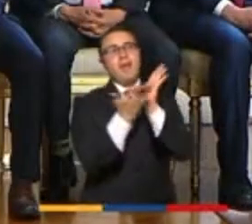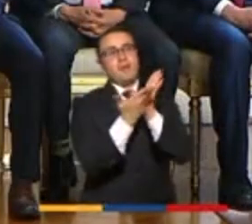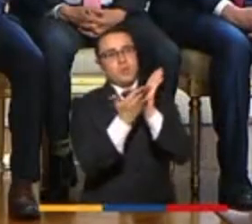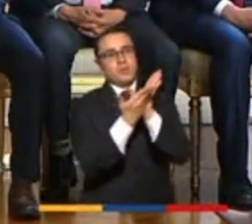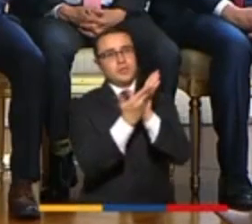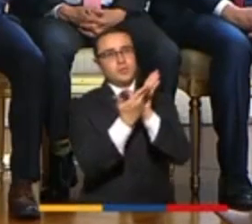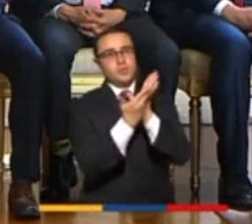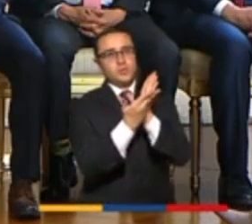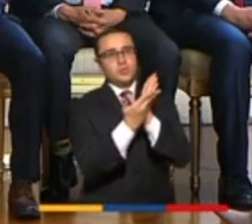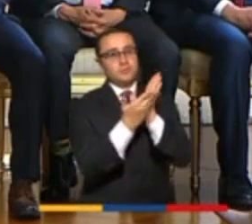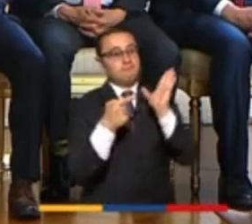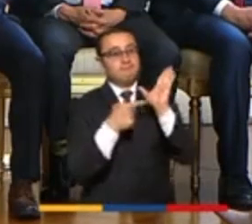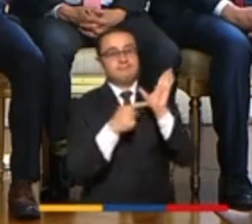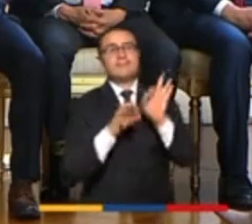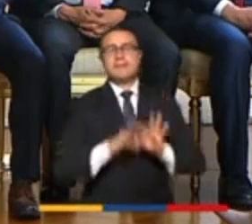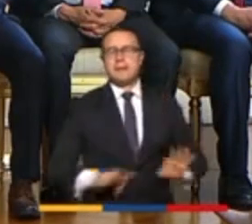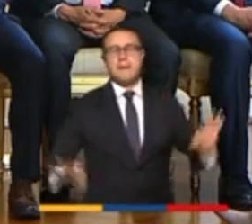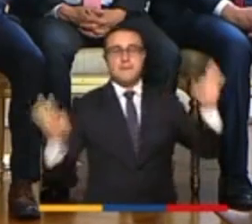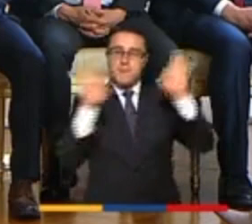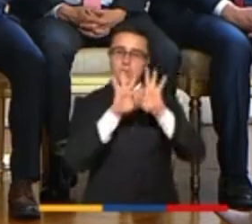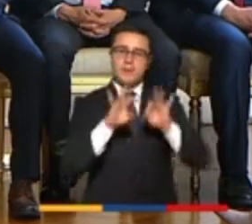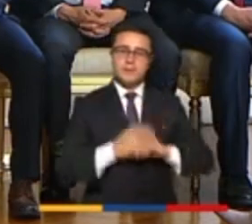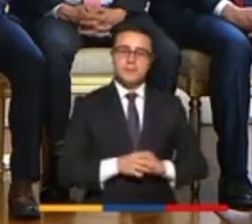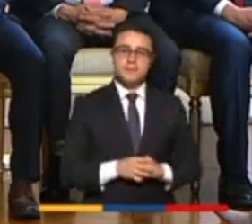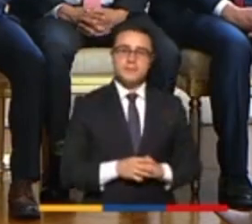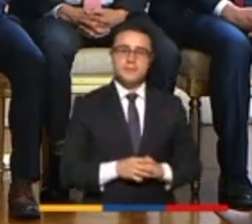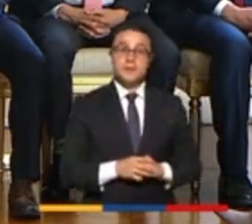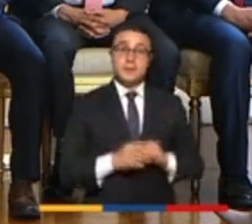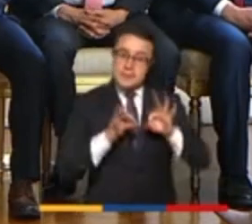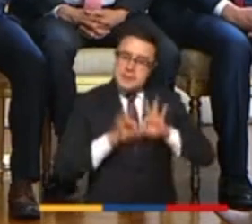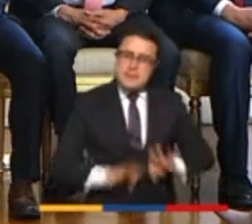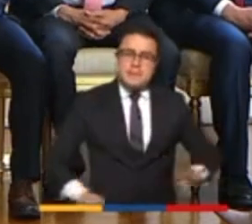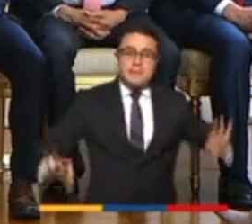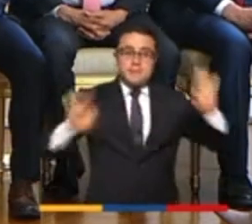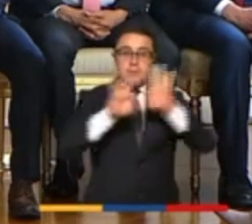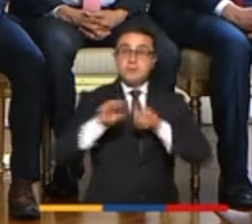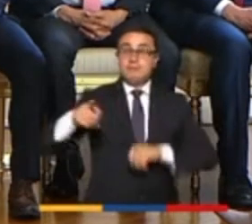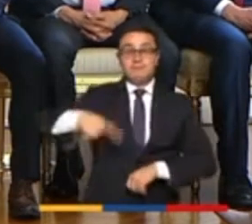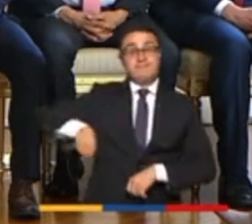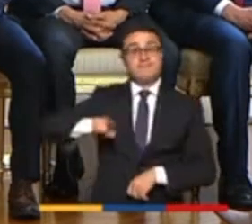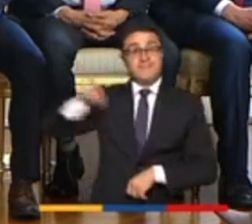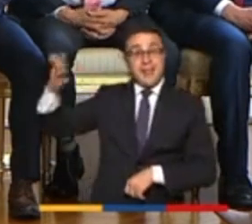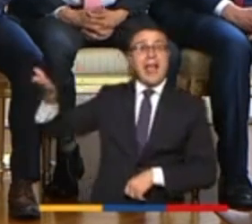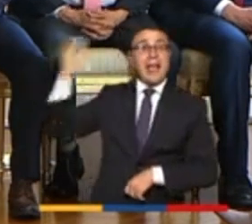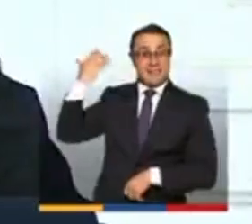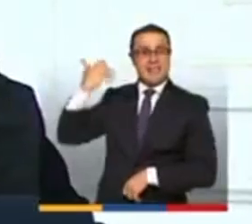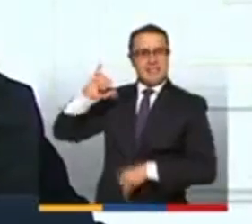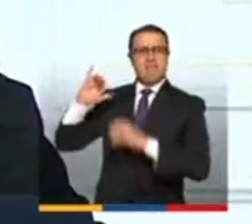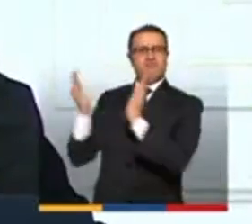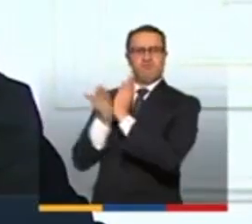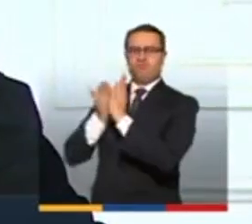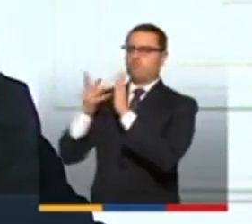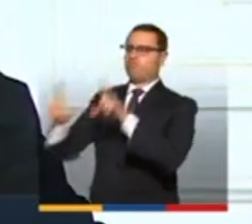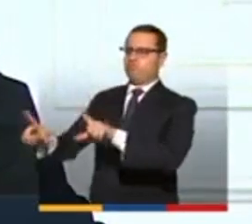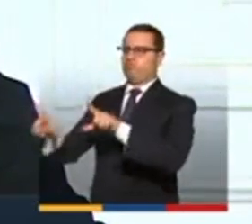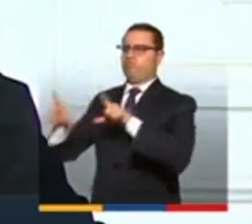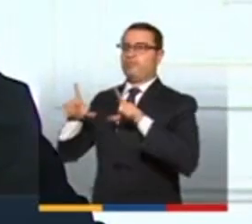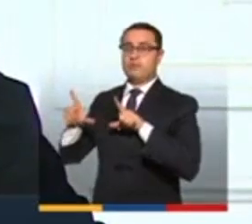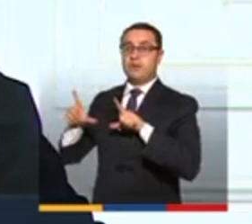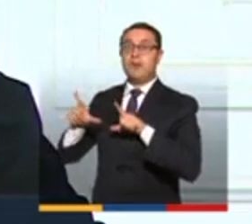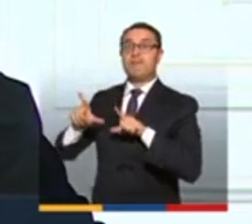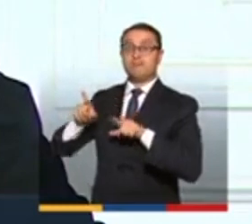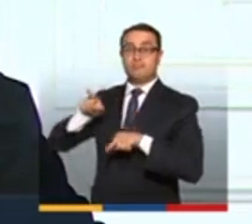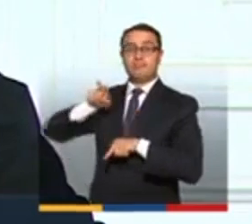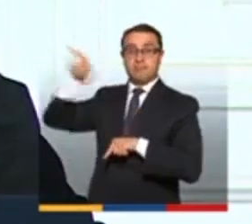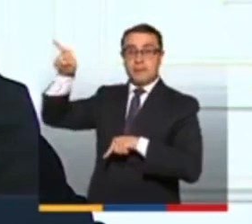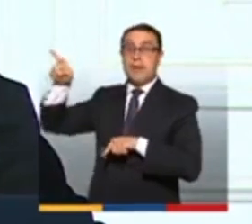tarea fundamental es la homologación rápida de títulos, tanto de colombianos allá, que son